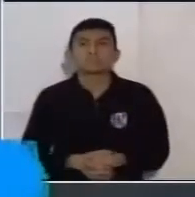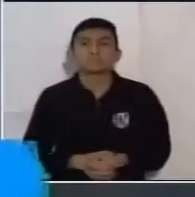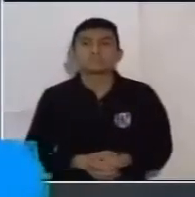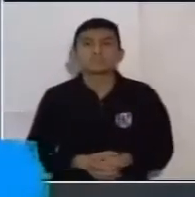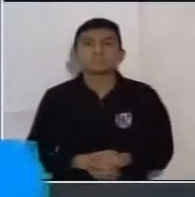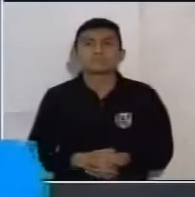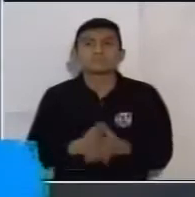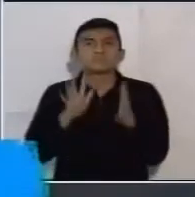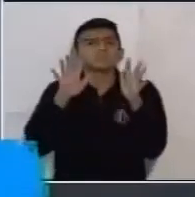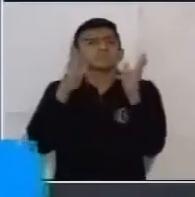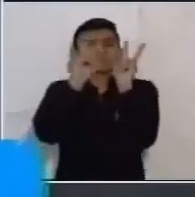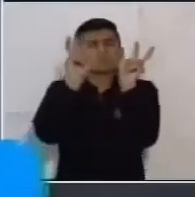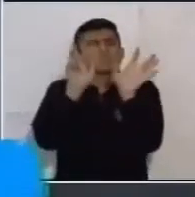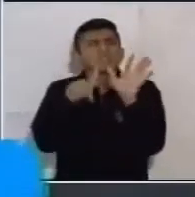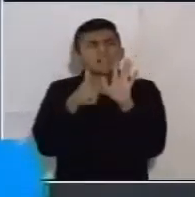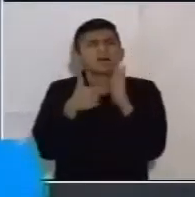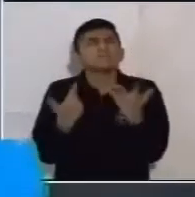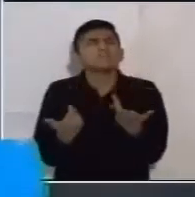¿Qué nos tocará ahora entonces?